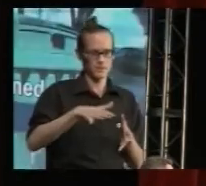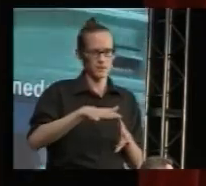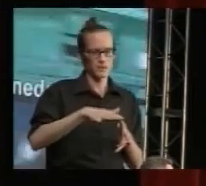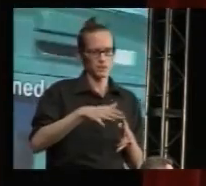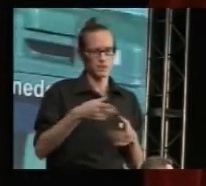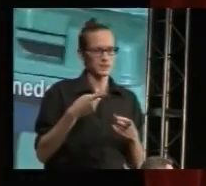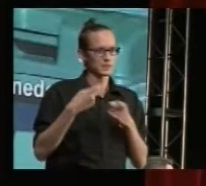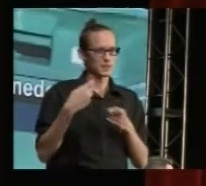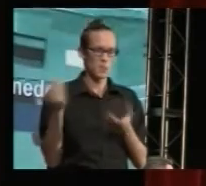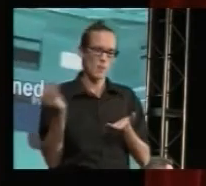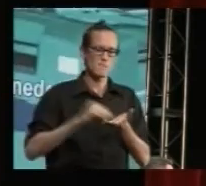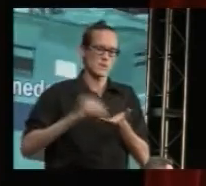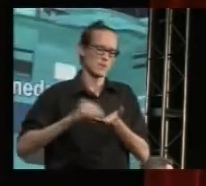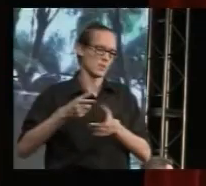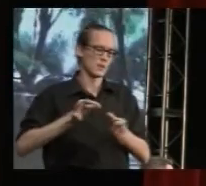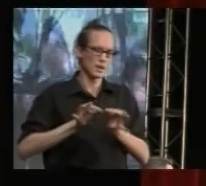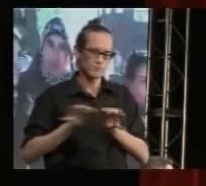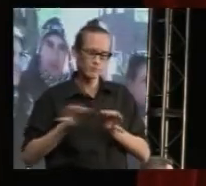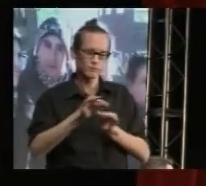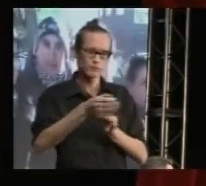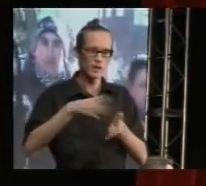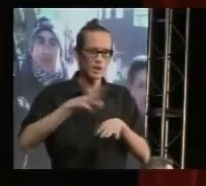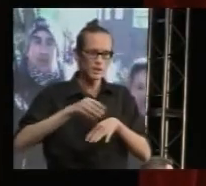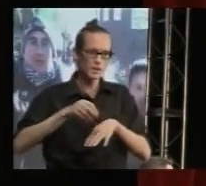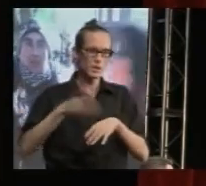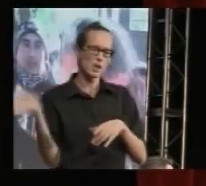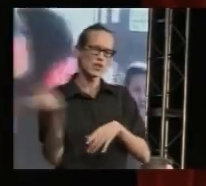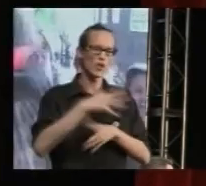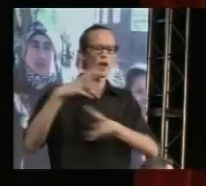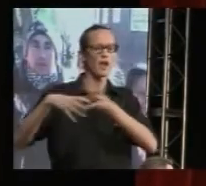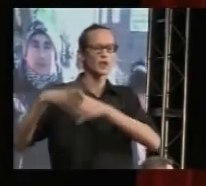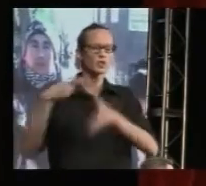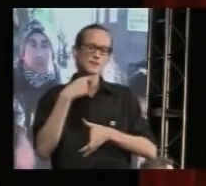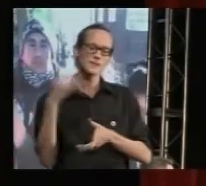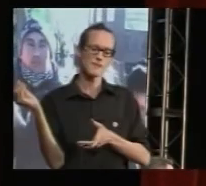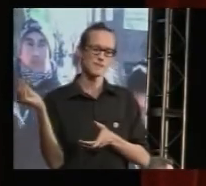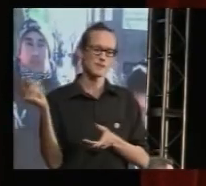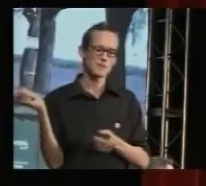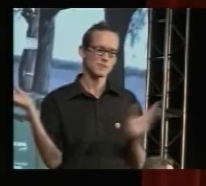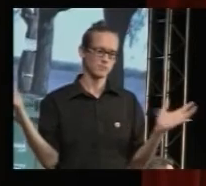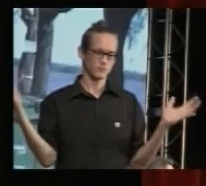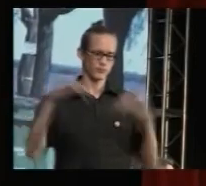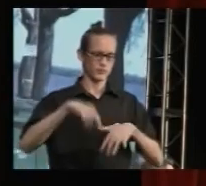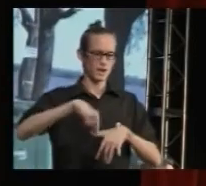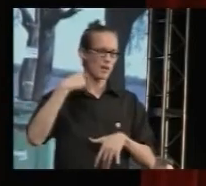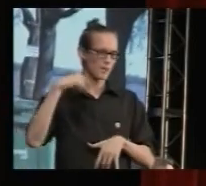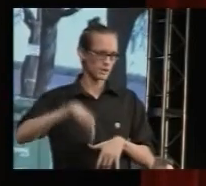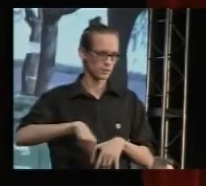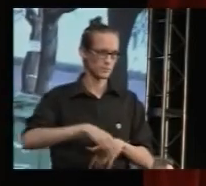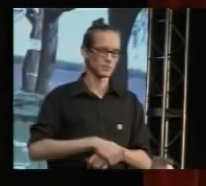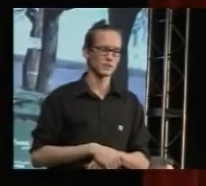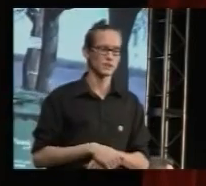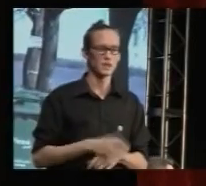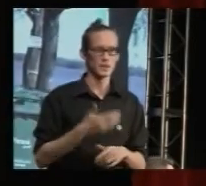lograr incorporar nuevas hectáreas para todas las industrias que quieran radicarse en nuestra Paraná. Hablamos del